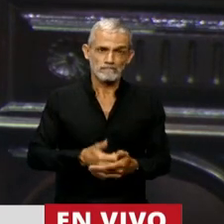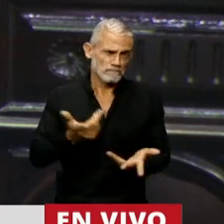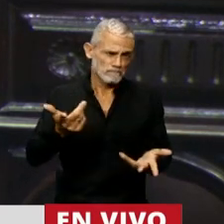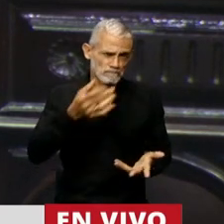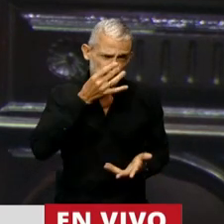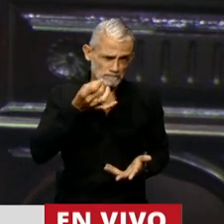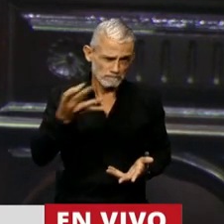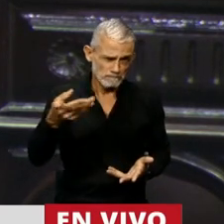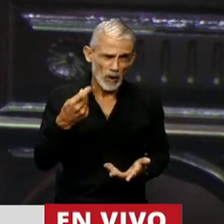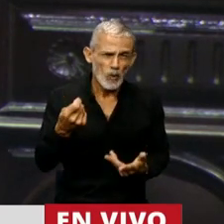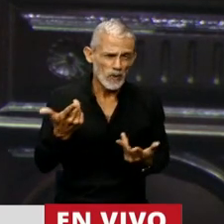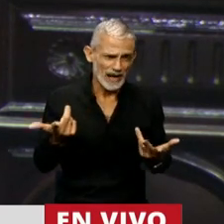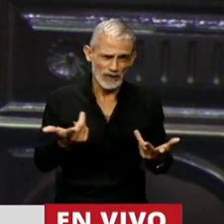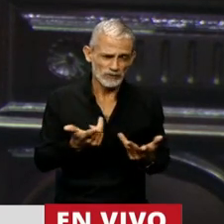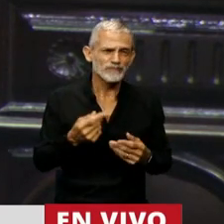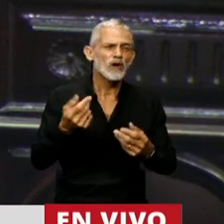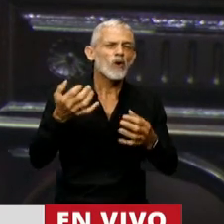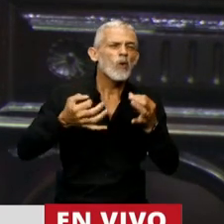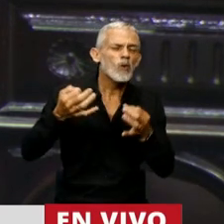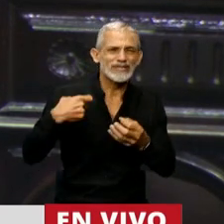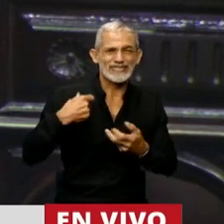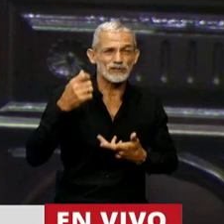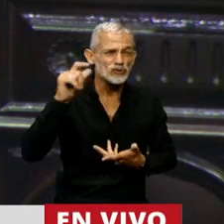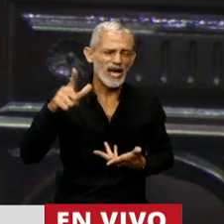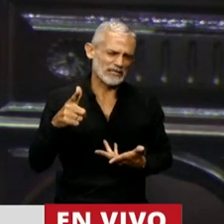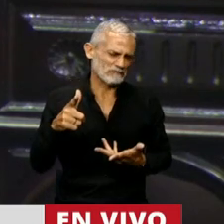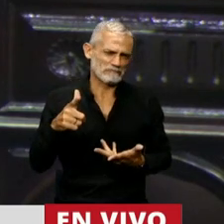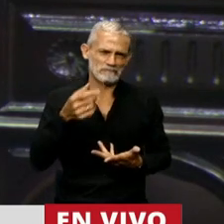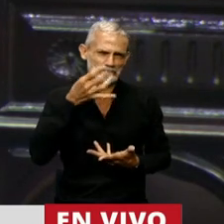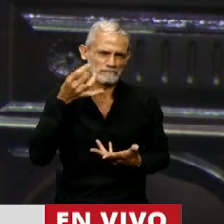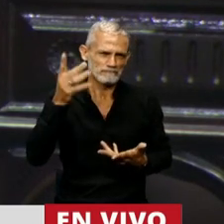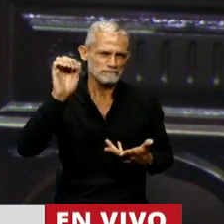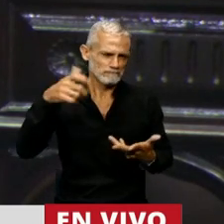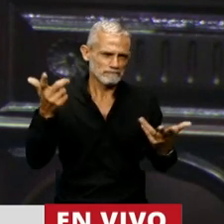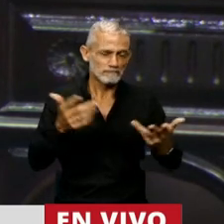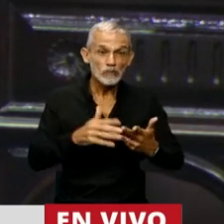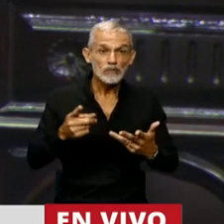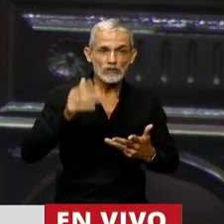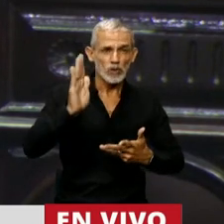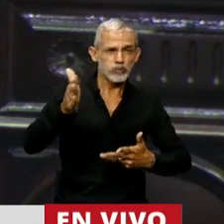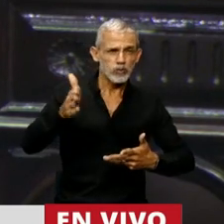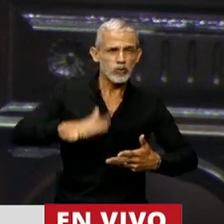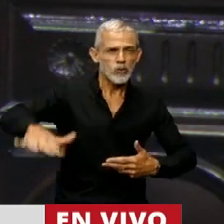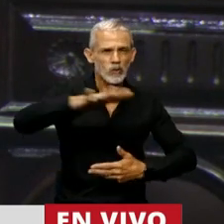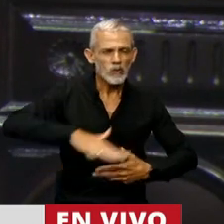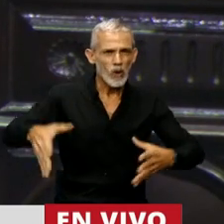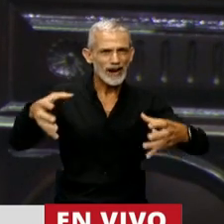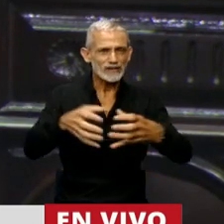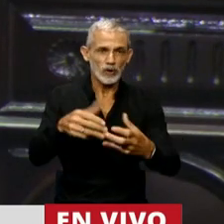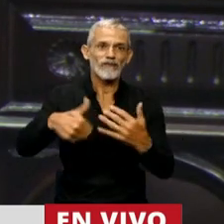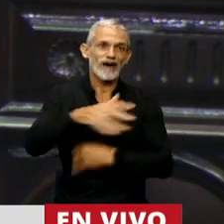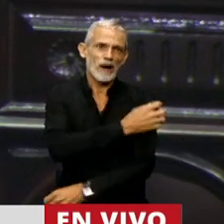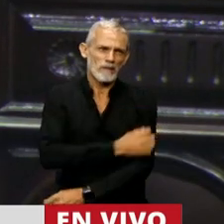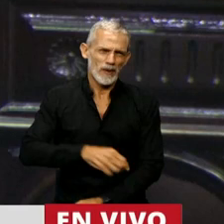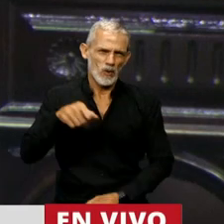importa a los jubilados, no les importa la justicia social. Y están condenando a esta población, a los jubilados, a la